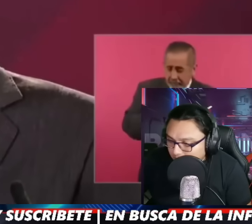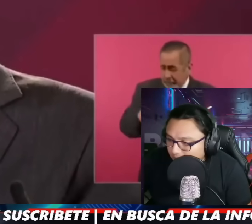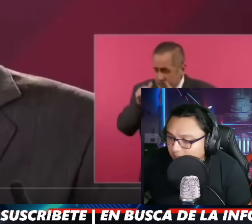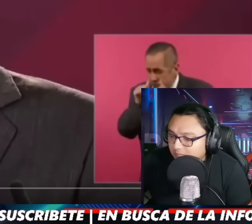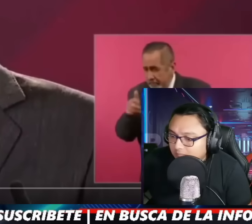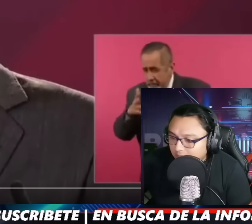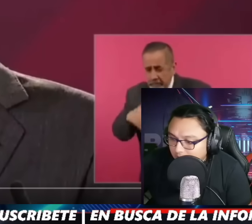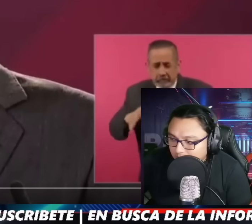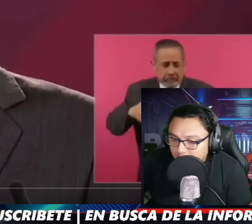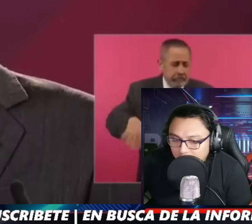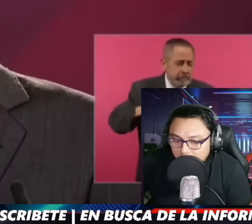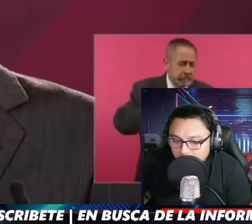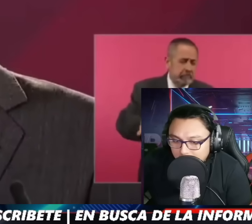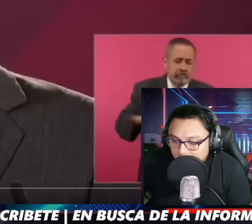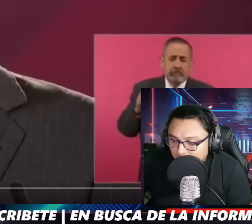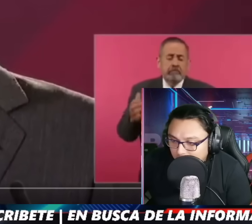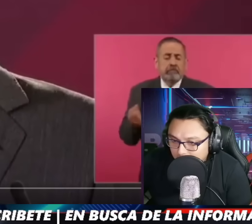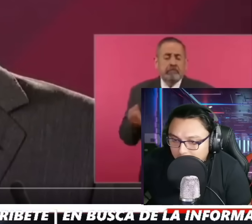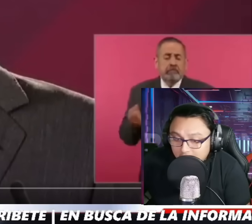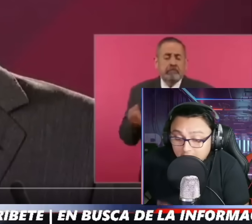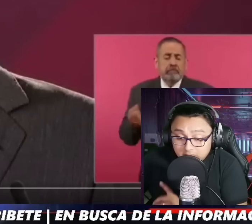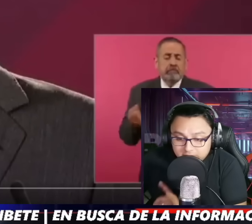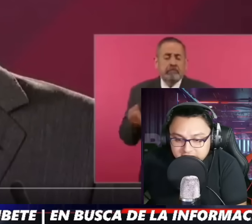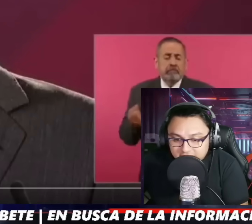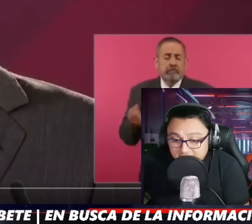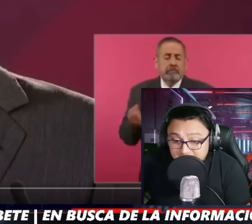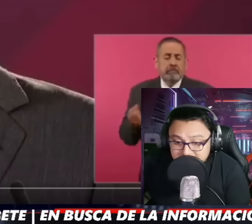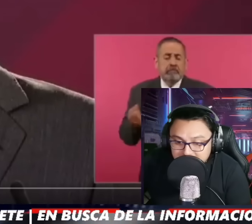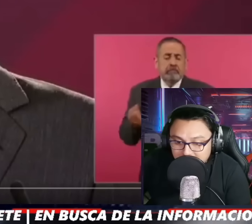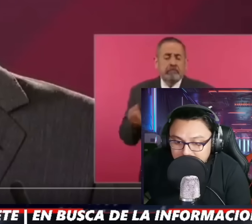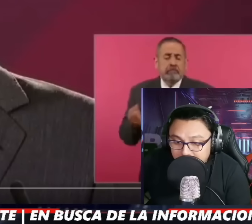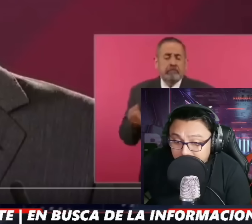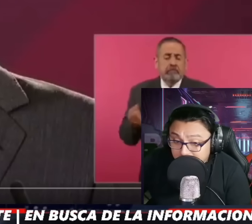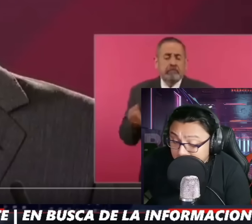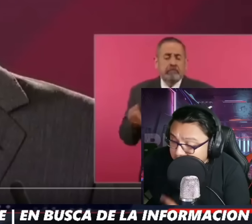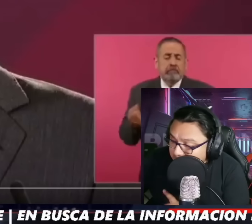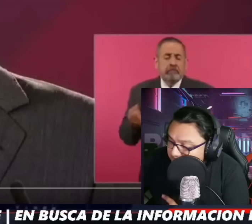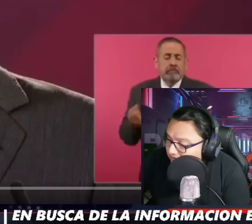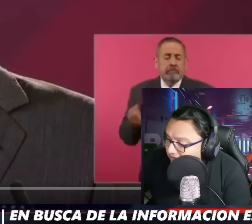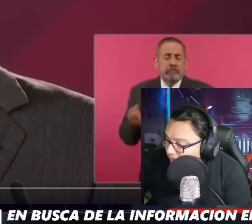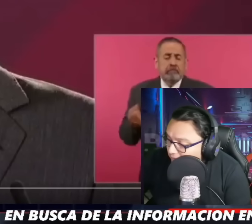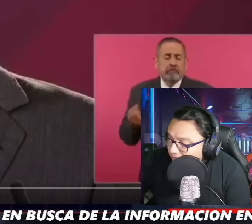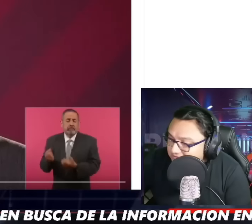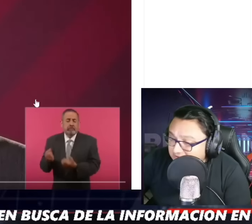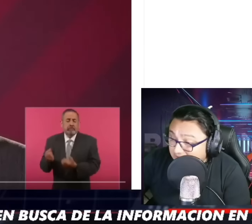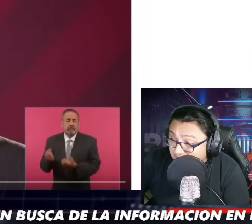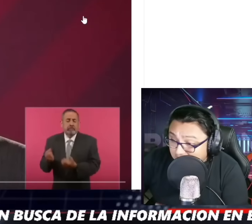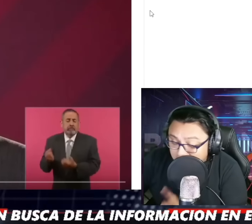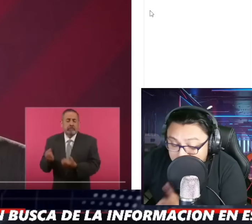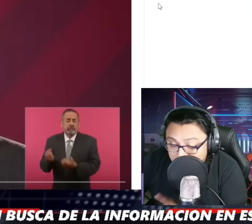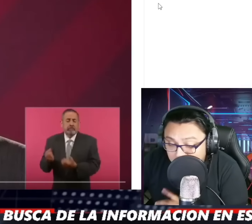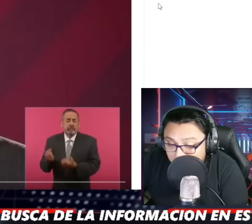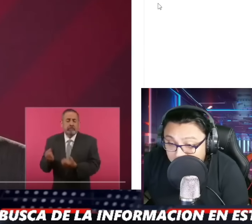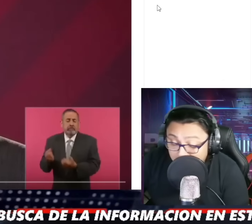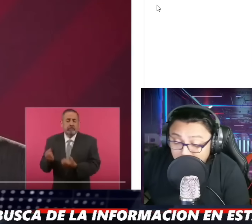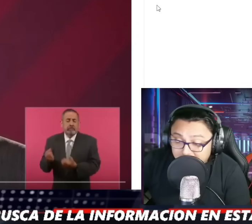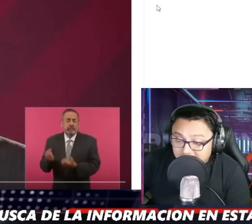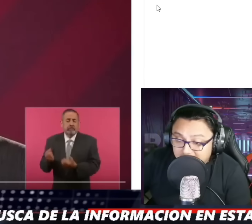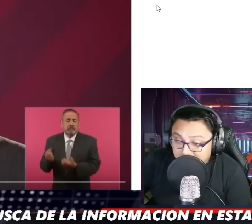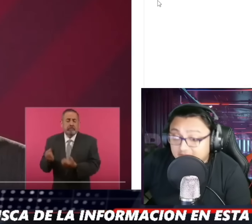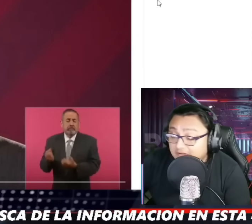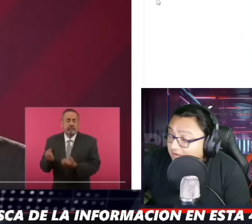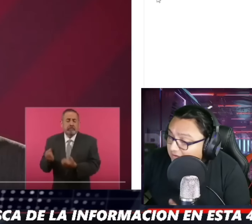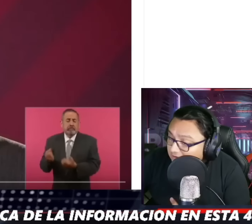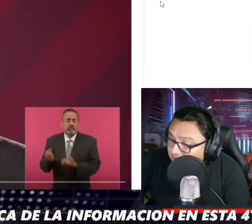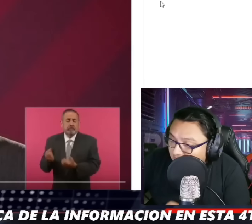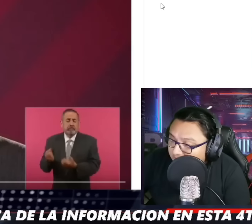se ha dedicado a la búsqueda de desaparecidos. Pues ya lo tiene, mis estimados pregoneros, así le volvieron a cerrar el hocico a Kenia López